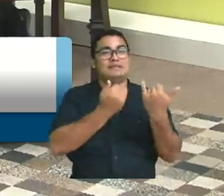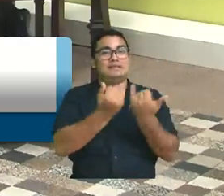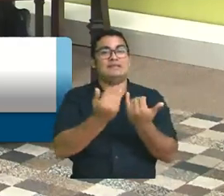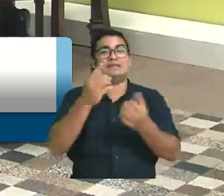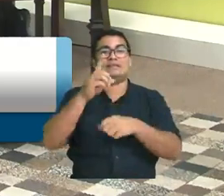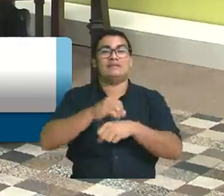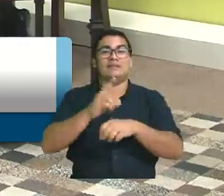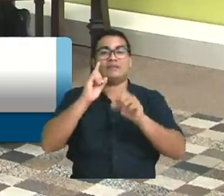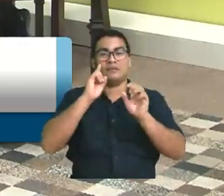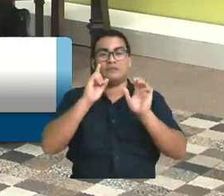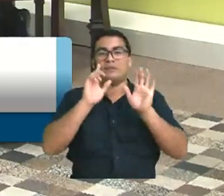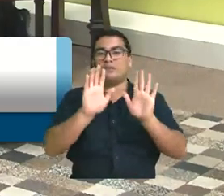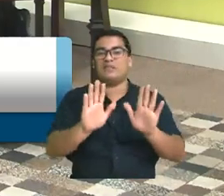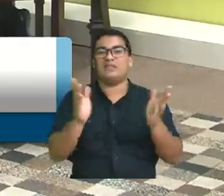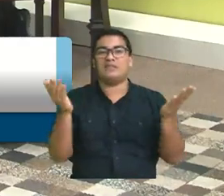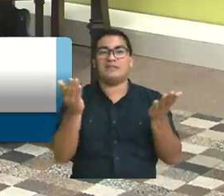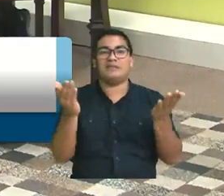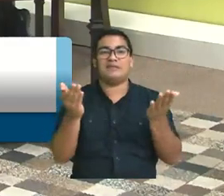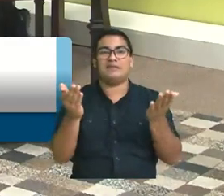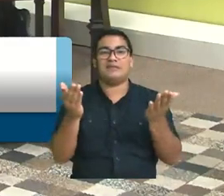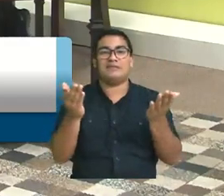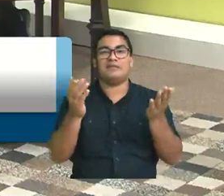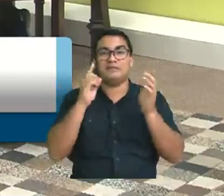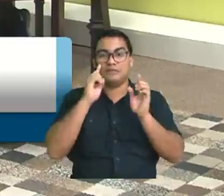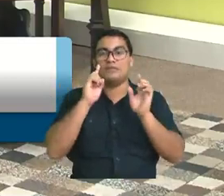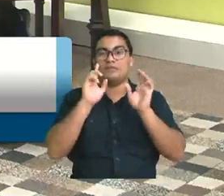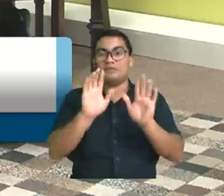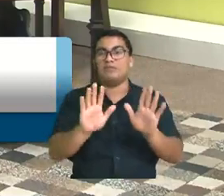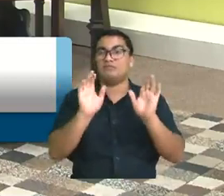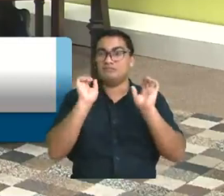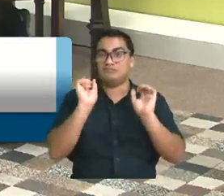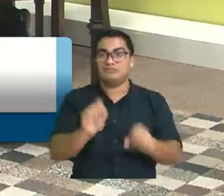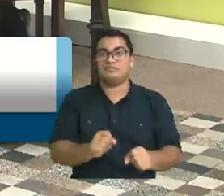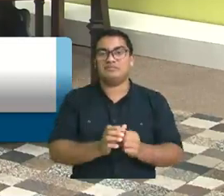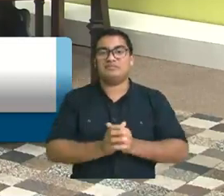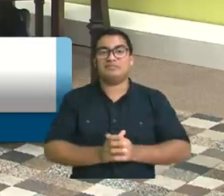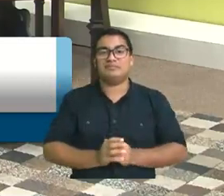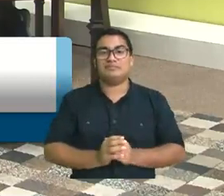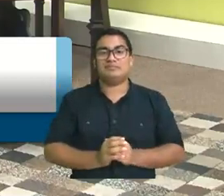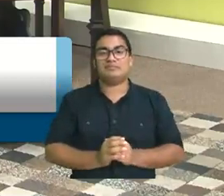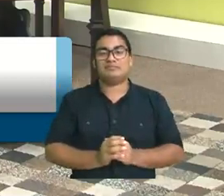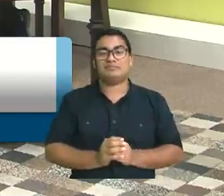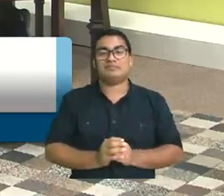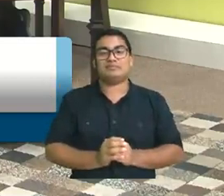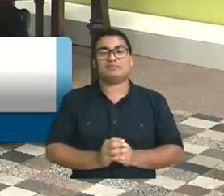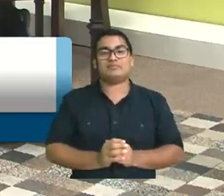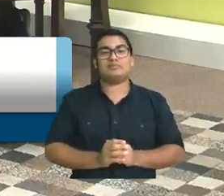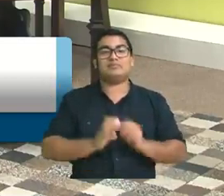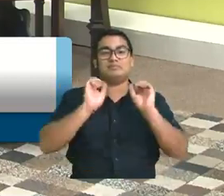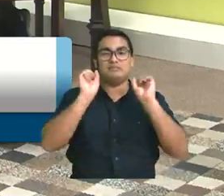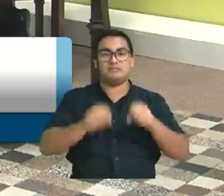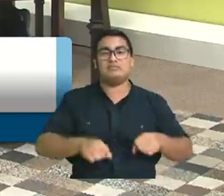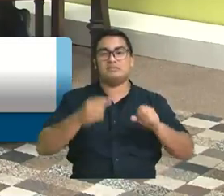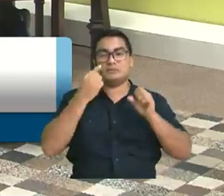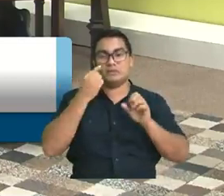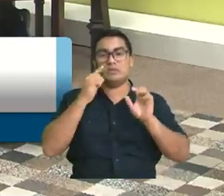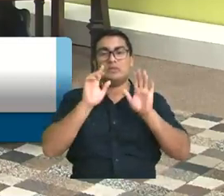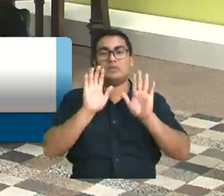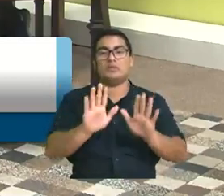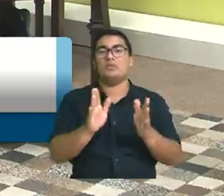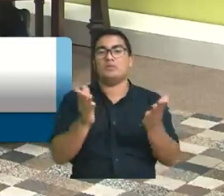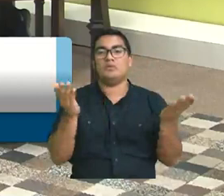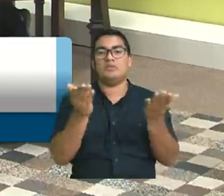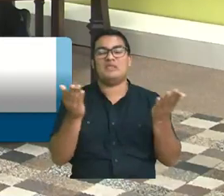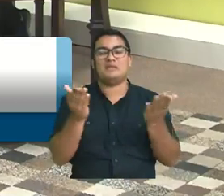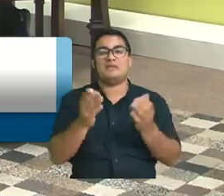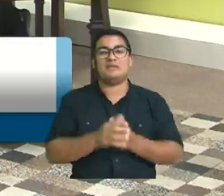de la prevención. Ah, bueno, ¿se puede prevenir? ¿No se puede prevenir o sí? Sí, se puede prevenir. ¿De qué manera?